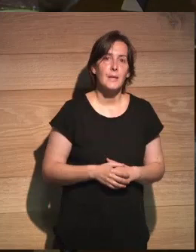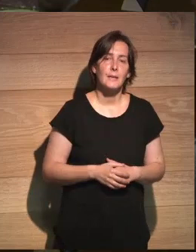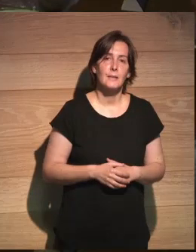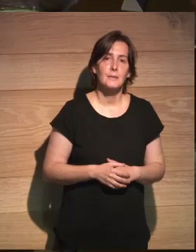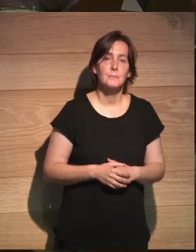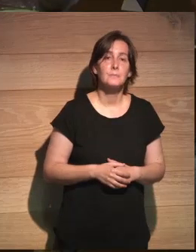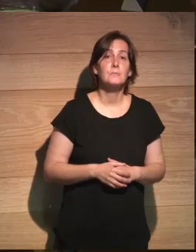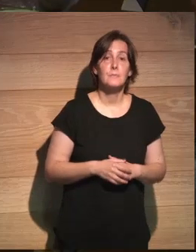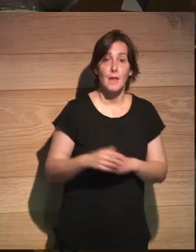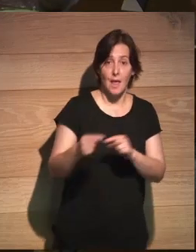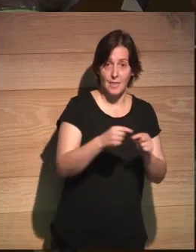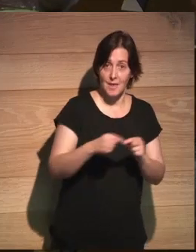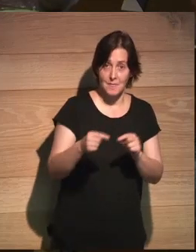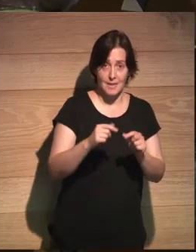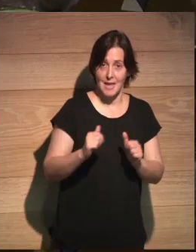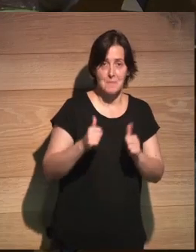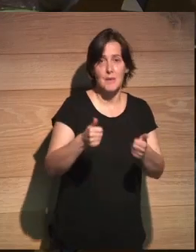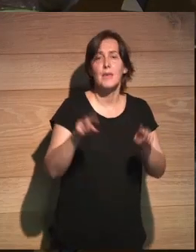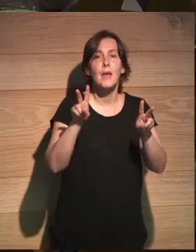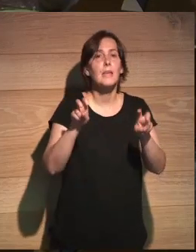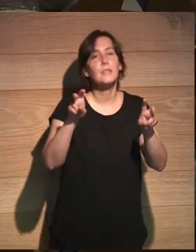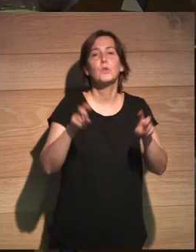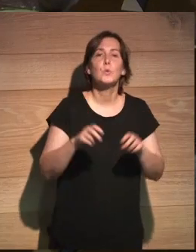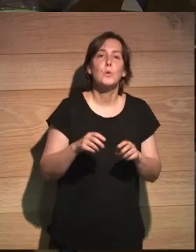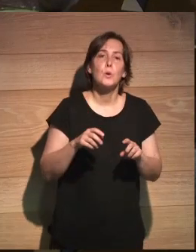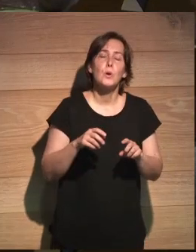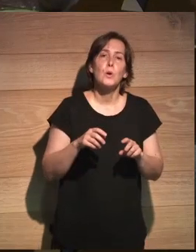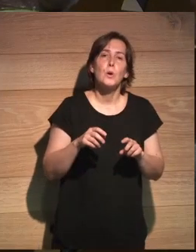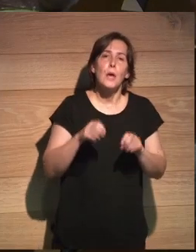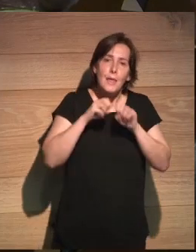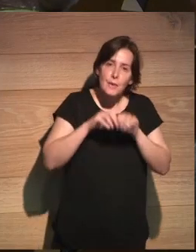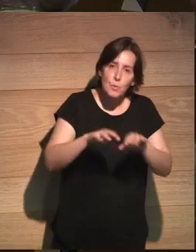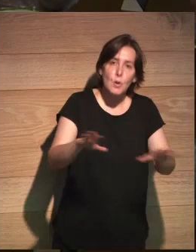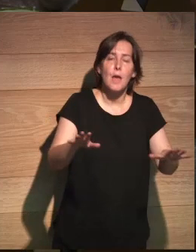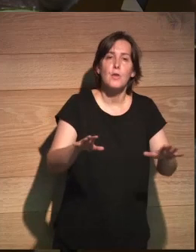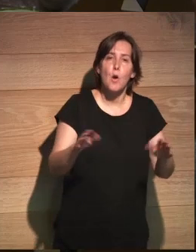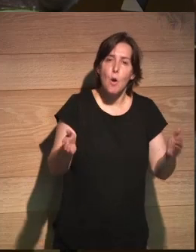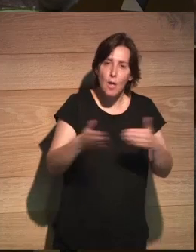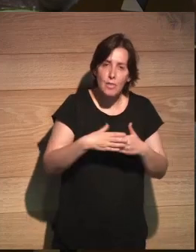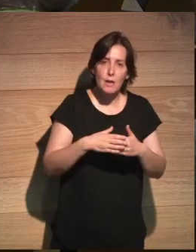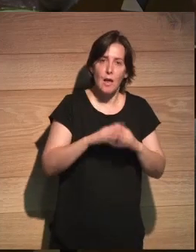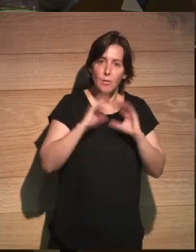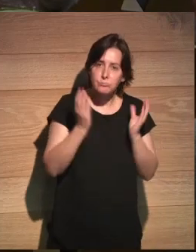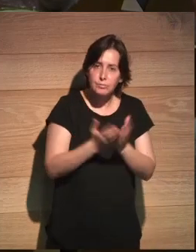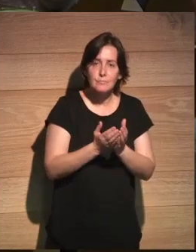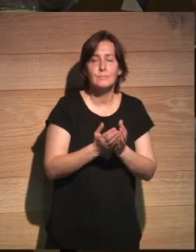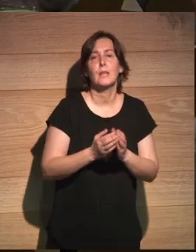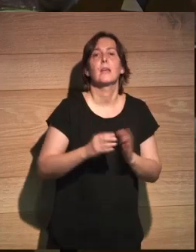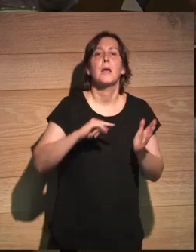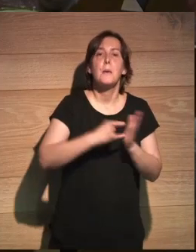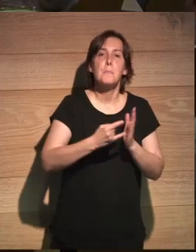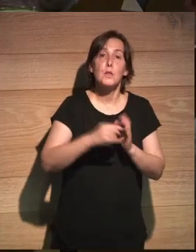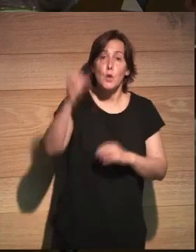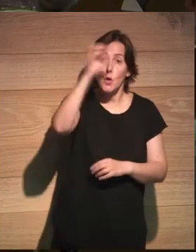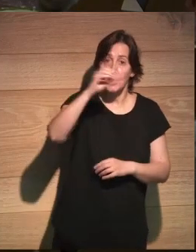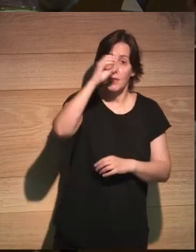Pues abrimos el debate titulado ¿Está la divulgación metida en un filtro burbuja? El método